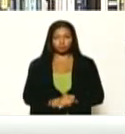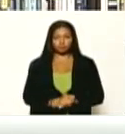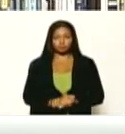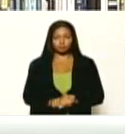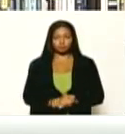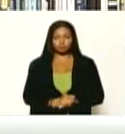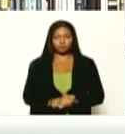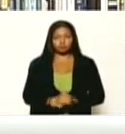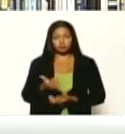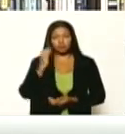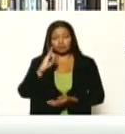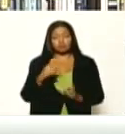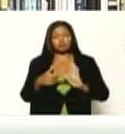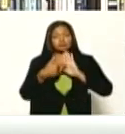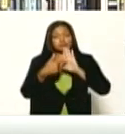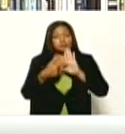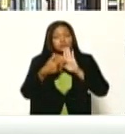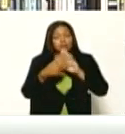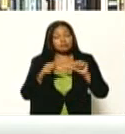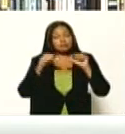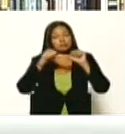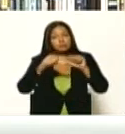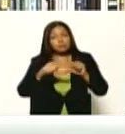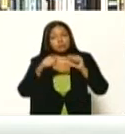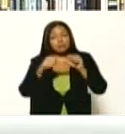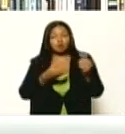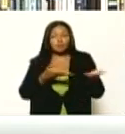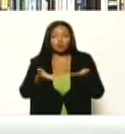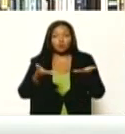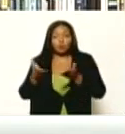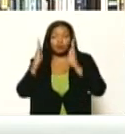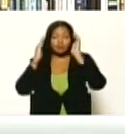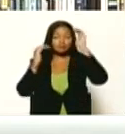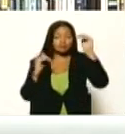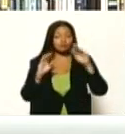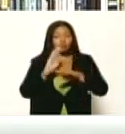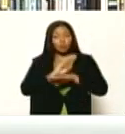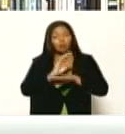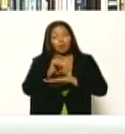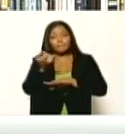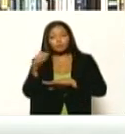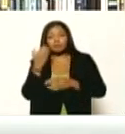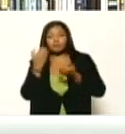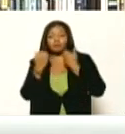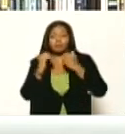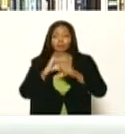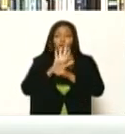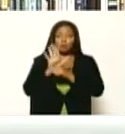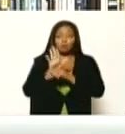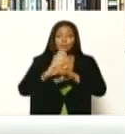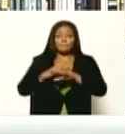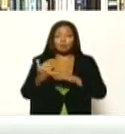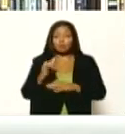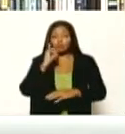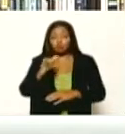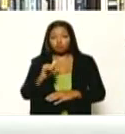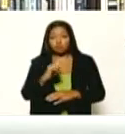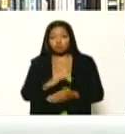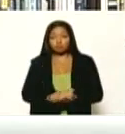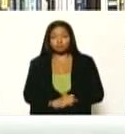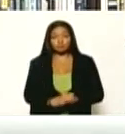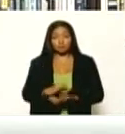Hay que mantener los protocolos de atención y cuidado. Porque